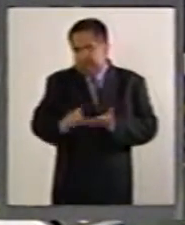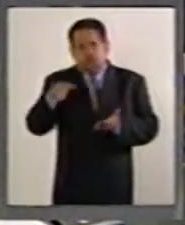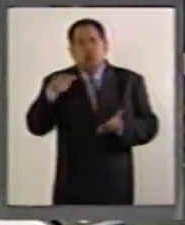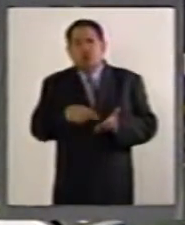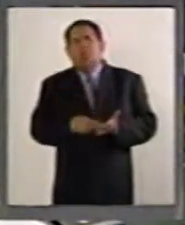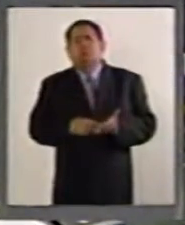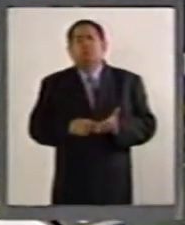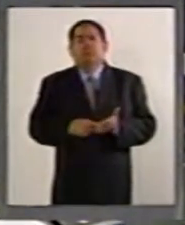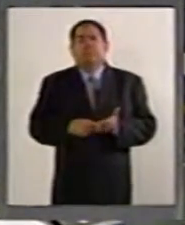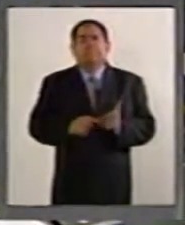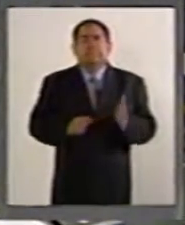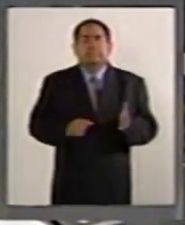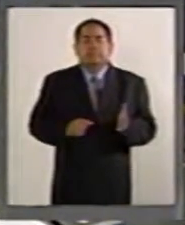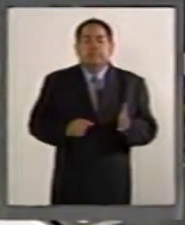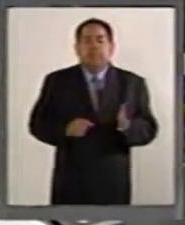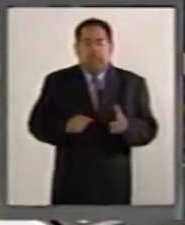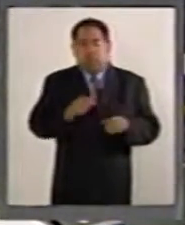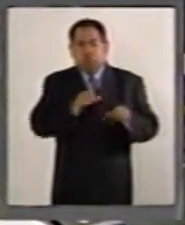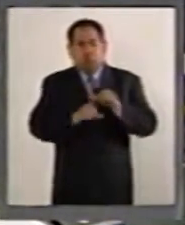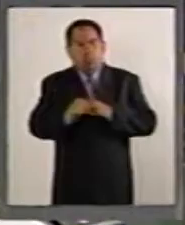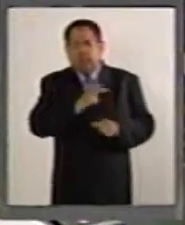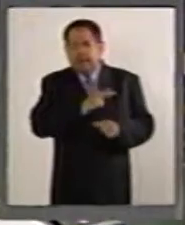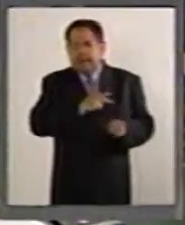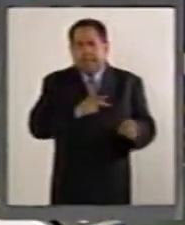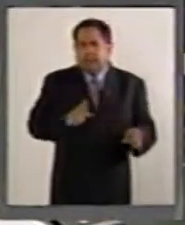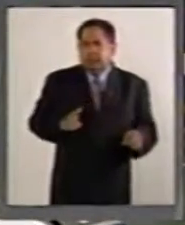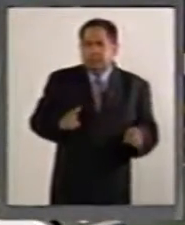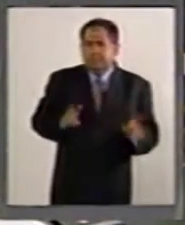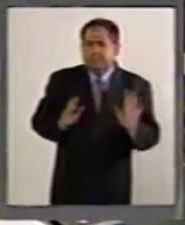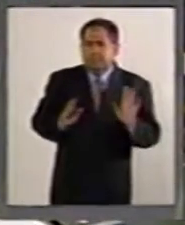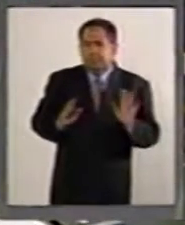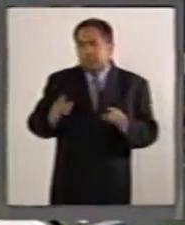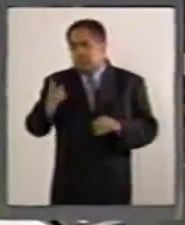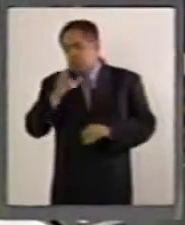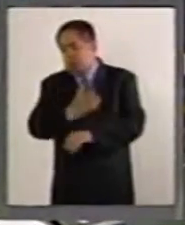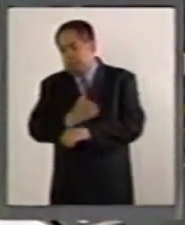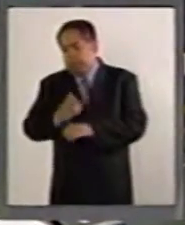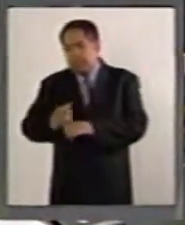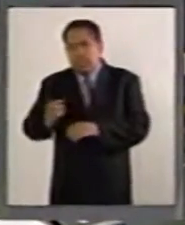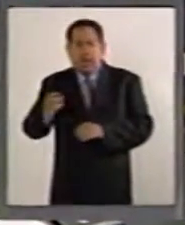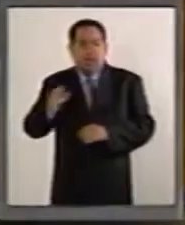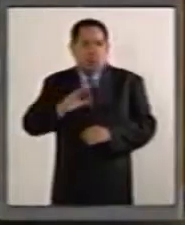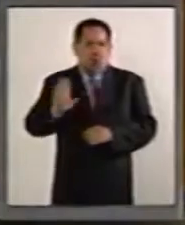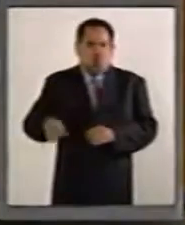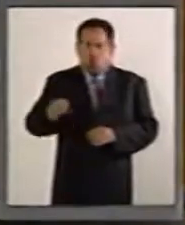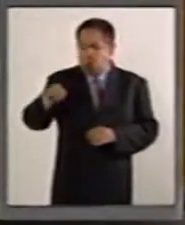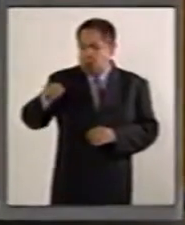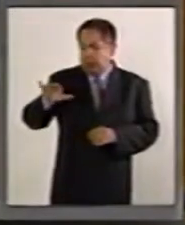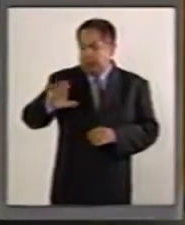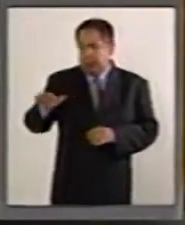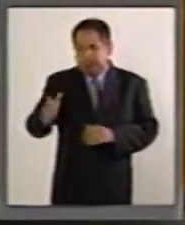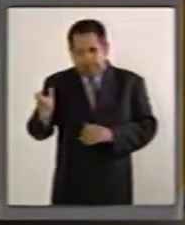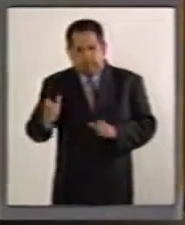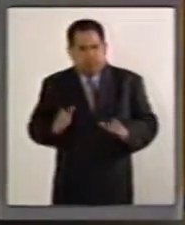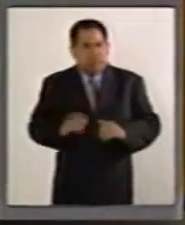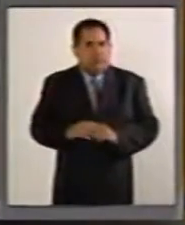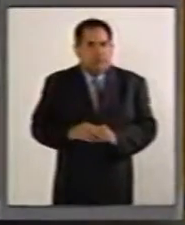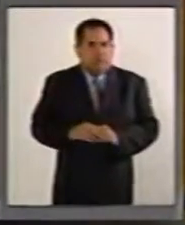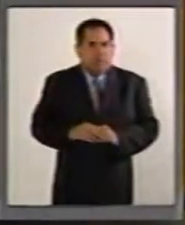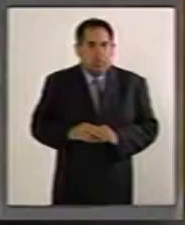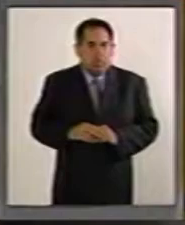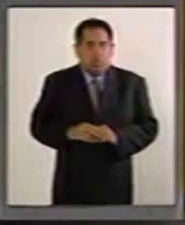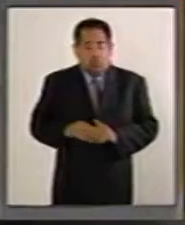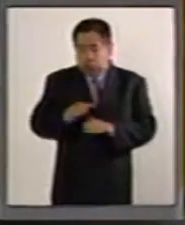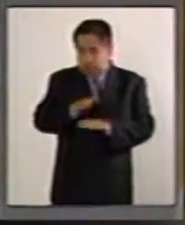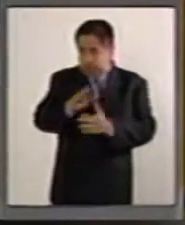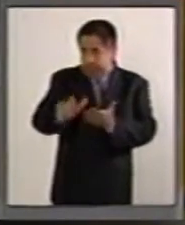ejerciendo el suplente de nuestra compañera fallecida, Mónica Arreola. Y como asunto